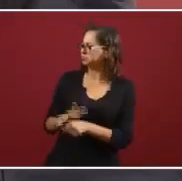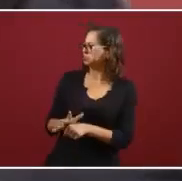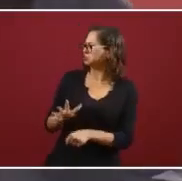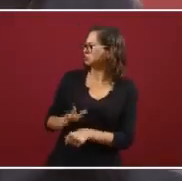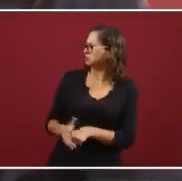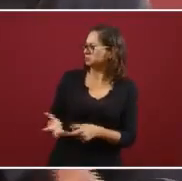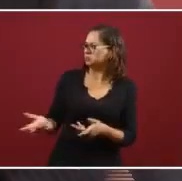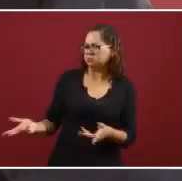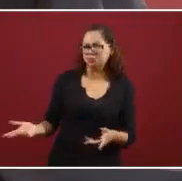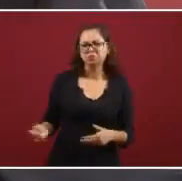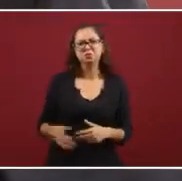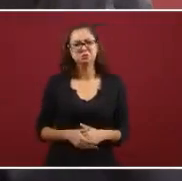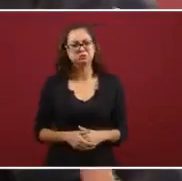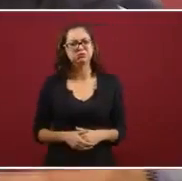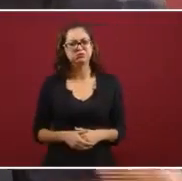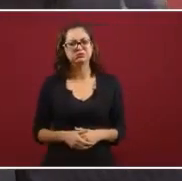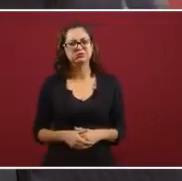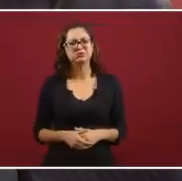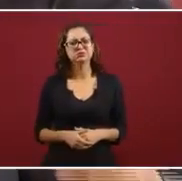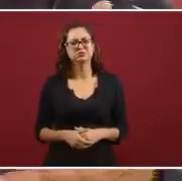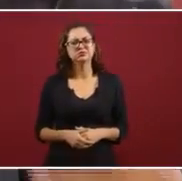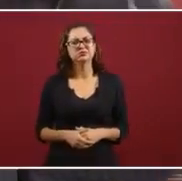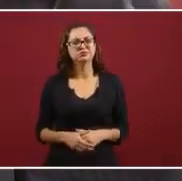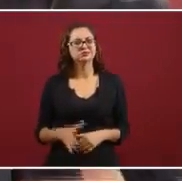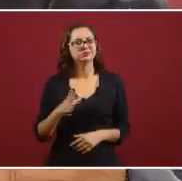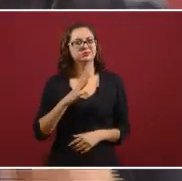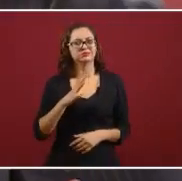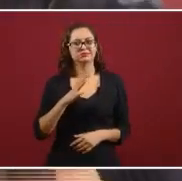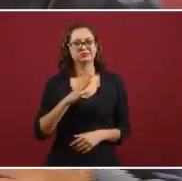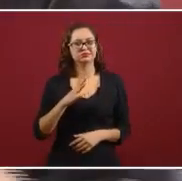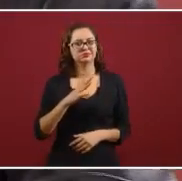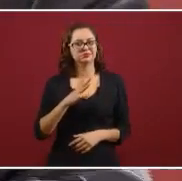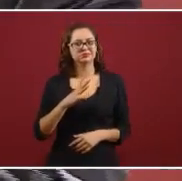porque se tenía